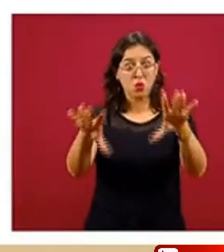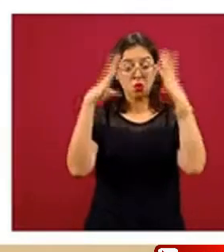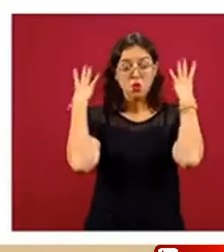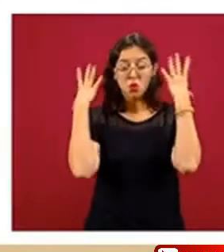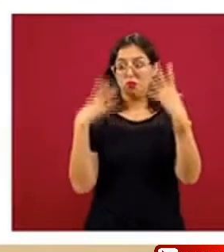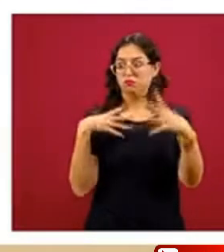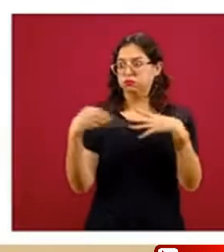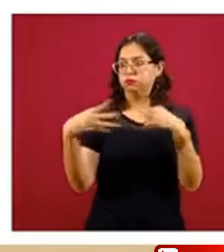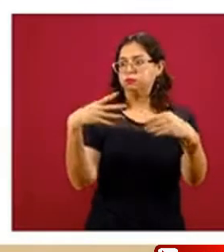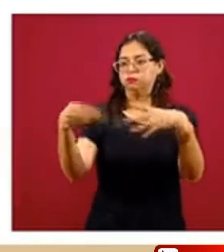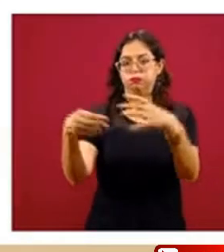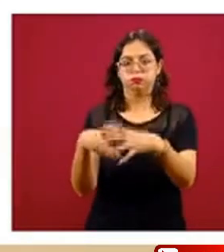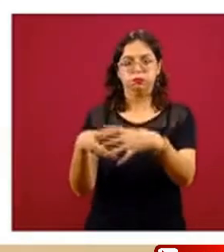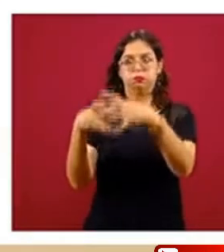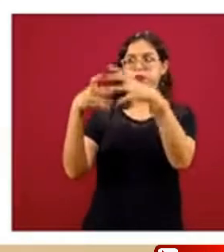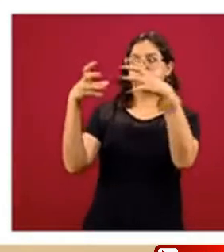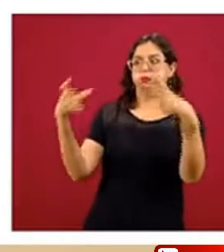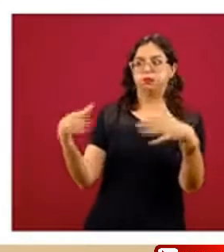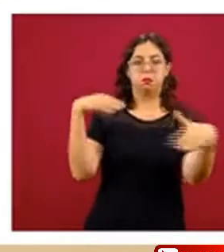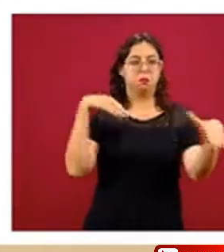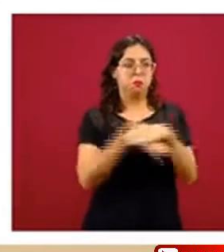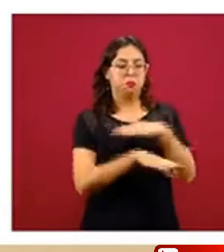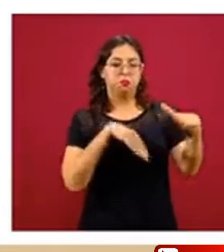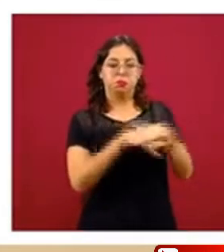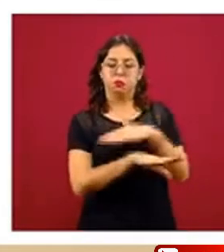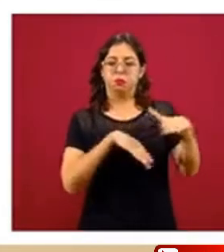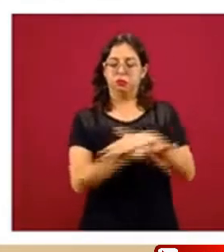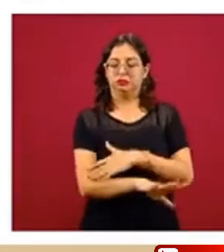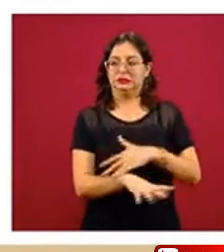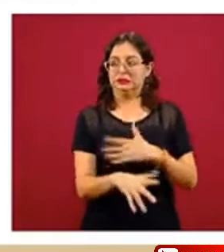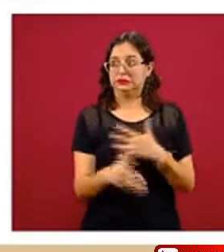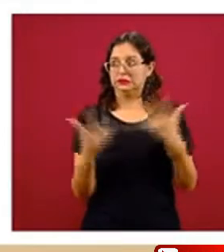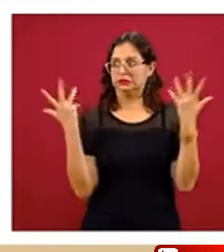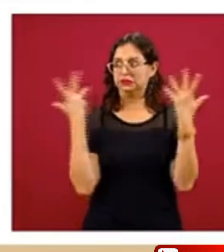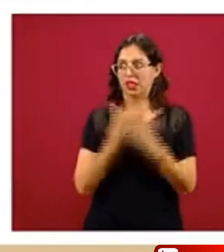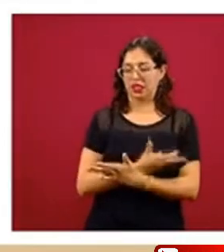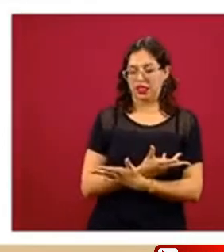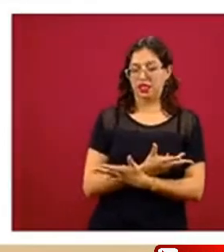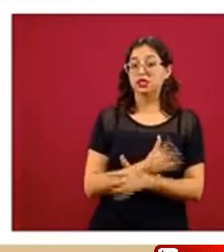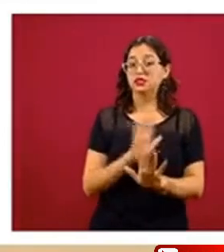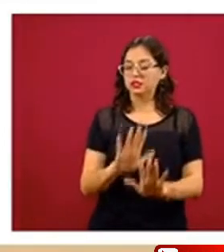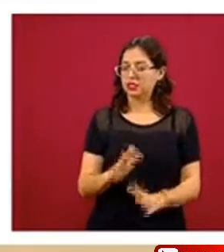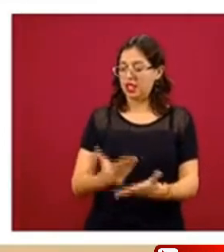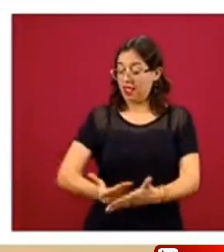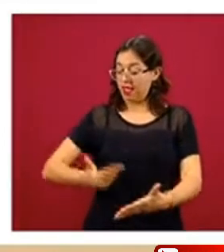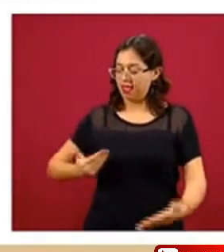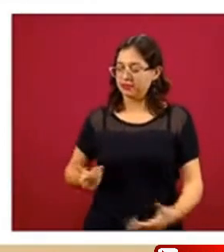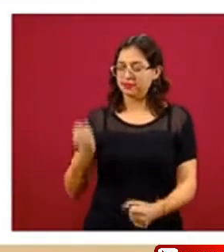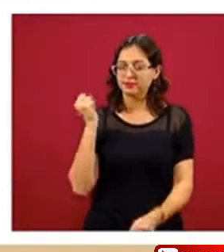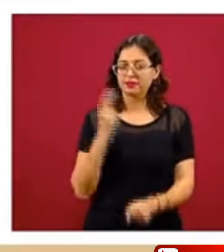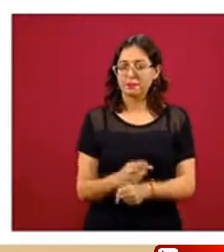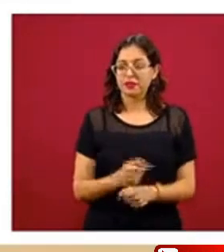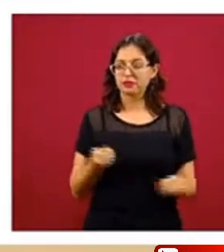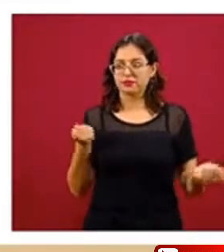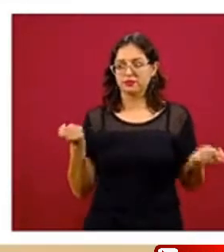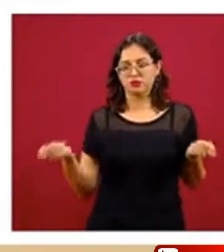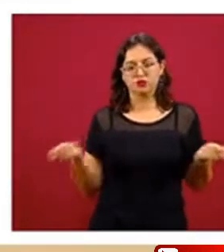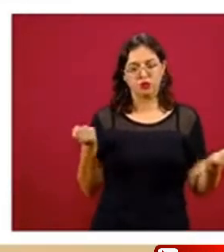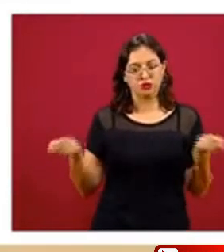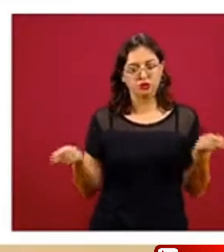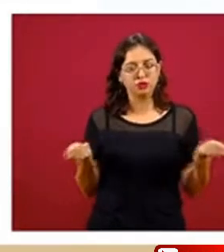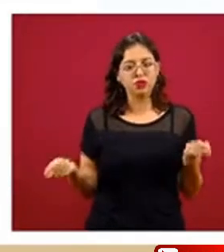enfermas, y es imprescindible, por eso fue uno de los principales objetivos del manejo de la